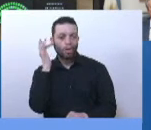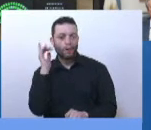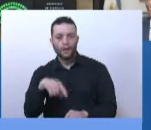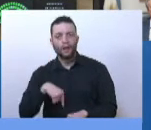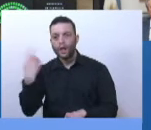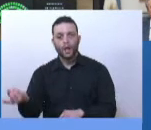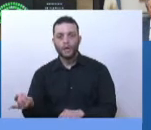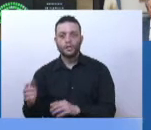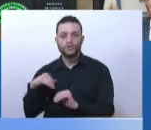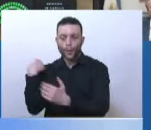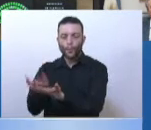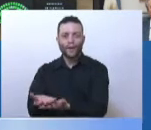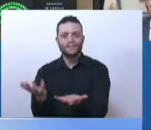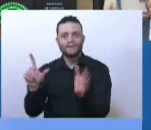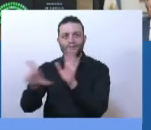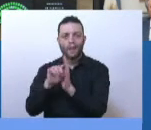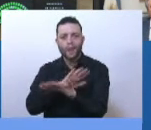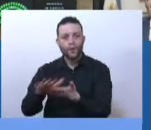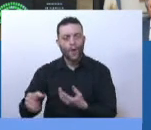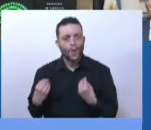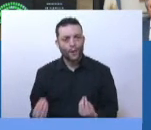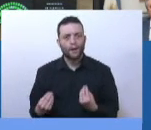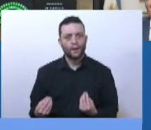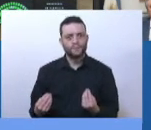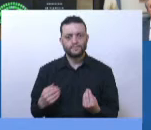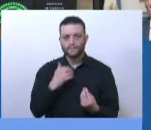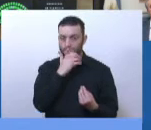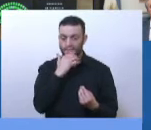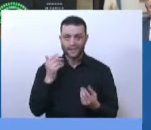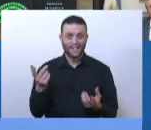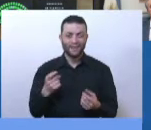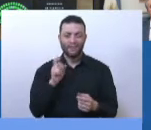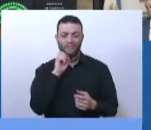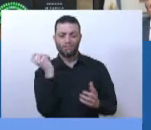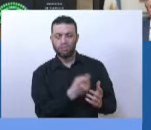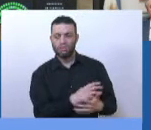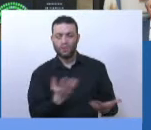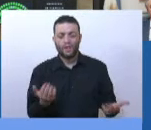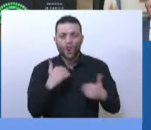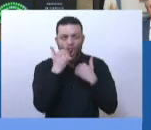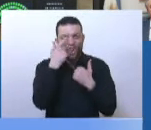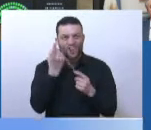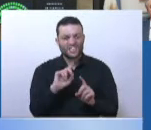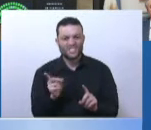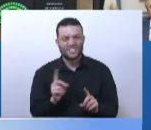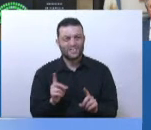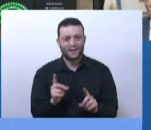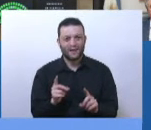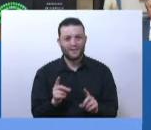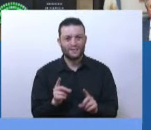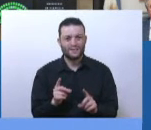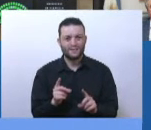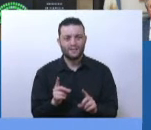ese procedimiento de formación y de sanción de las leyes y de los reglamentos de ambas cámaras que nacen de la